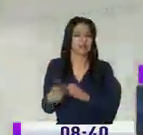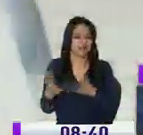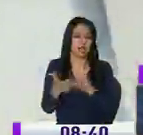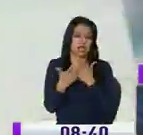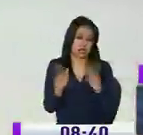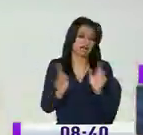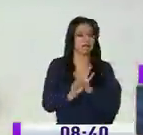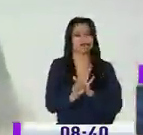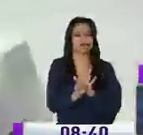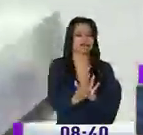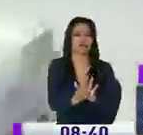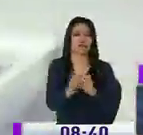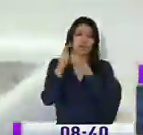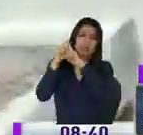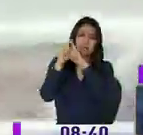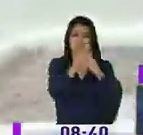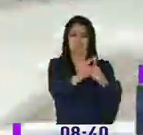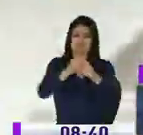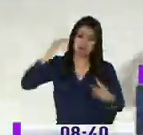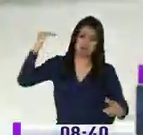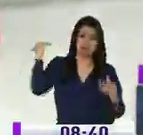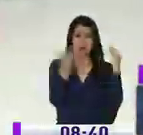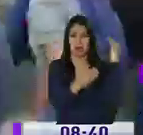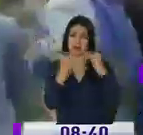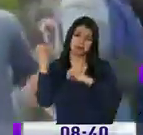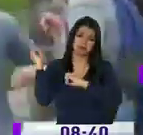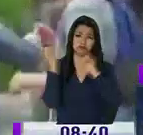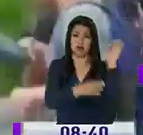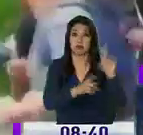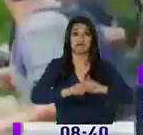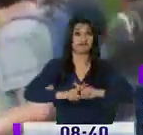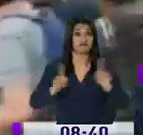calle, llegan los insultos y agresiones verbales.